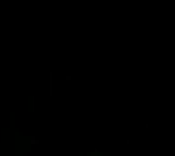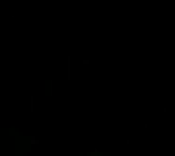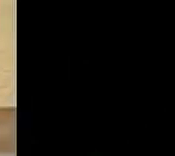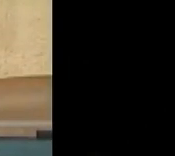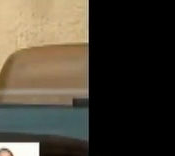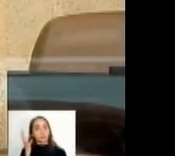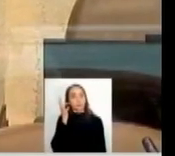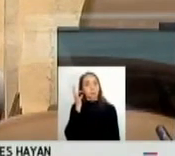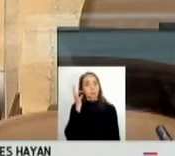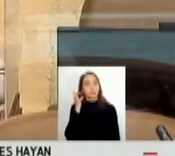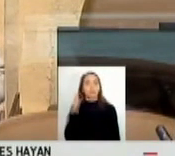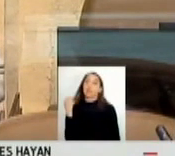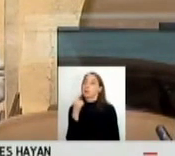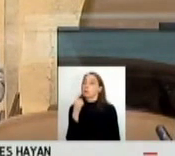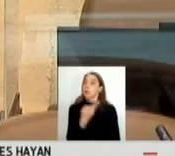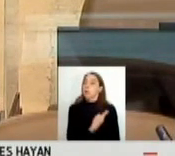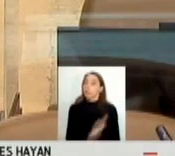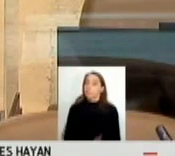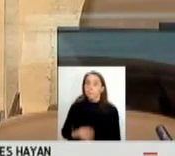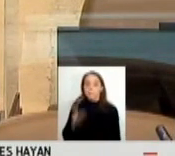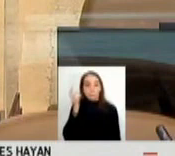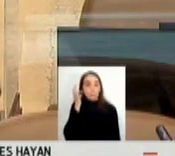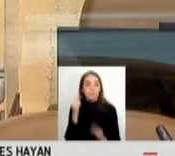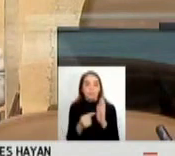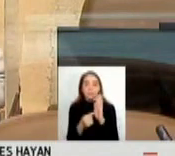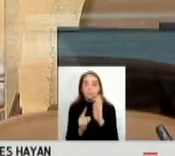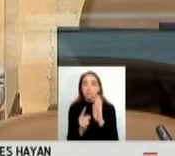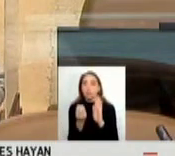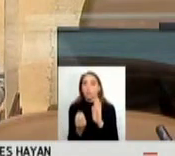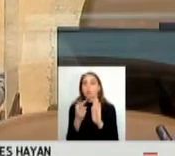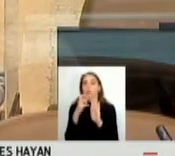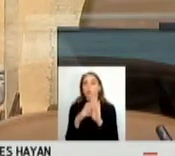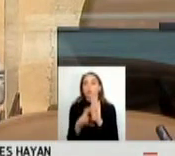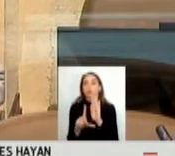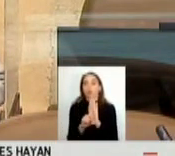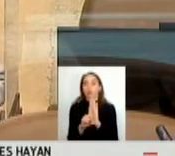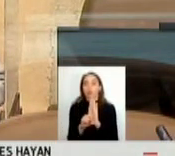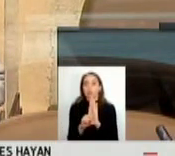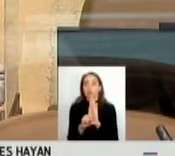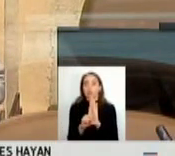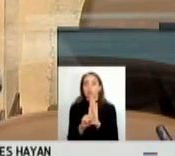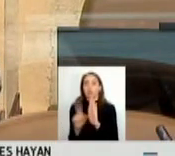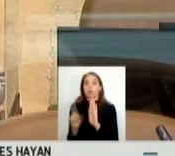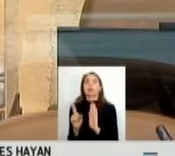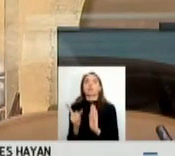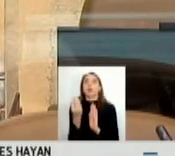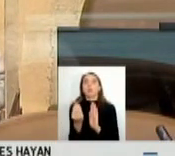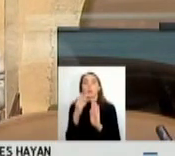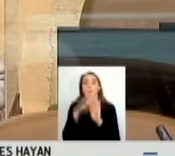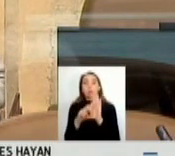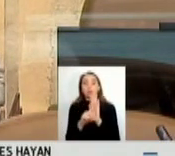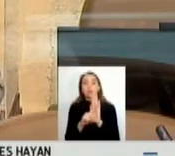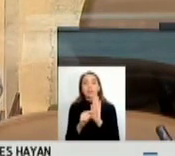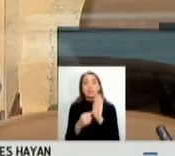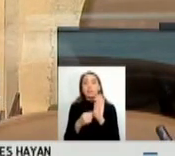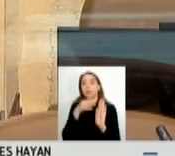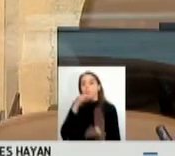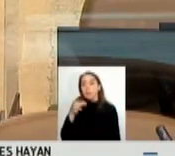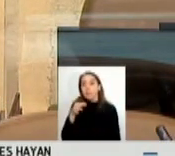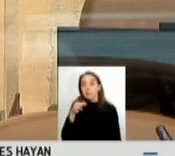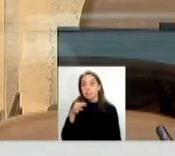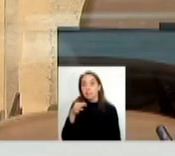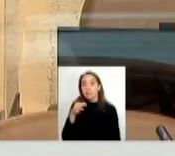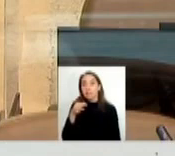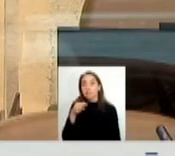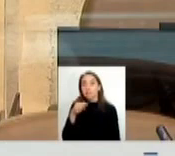Evidentemente, Presidenta, este no es un buen proyecto de ley. No es un buen proyecto porque se habla además de que este vendría